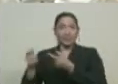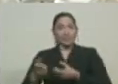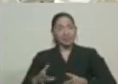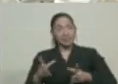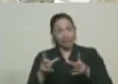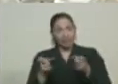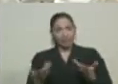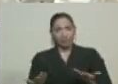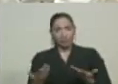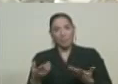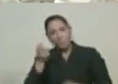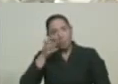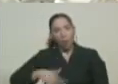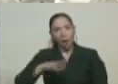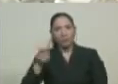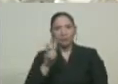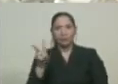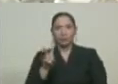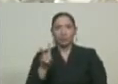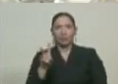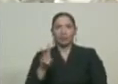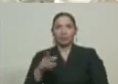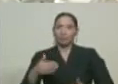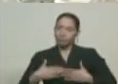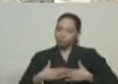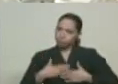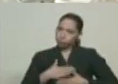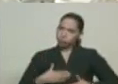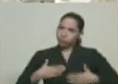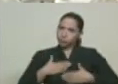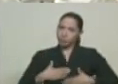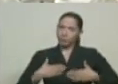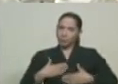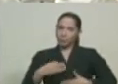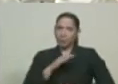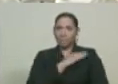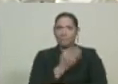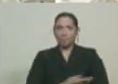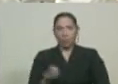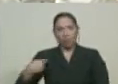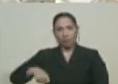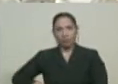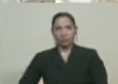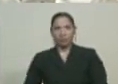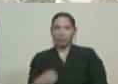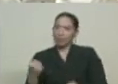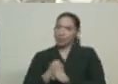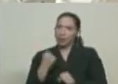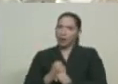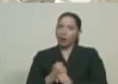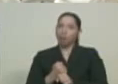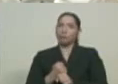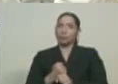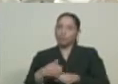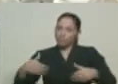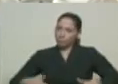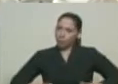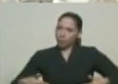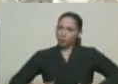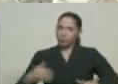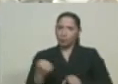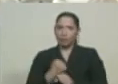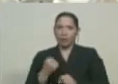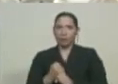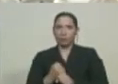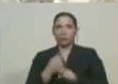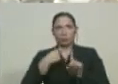pueblo de Venezuela se beneficie del poder adquisitivo producto de su esfuerzo laboral y la mayor suma de